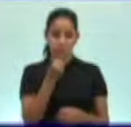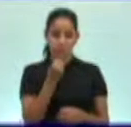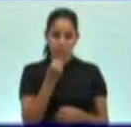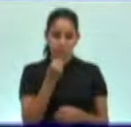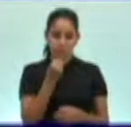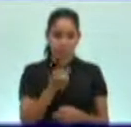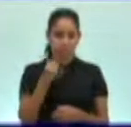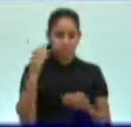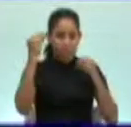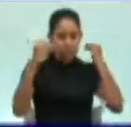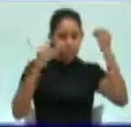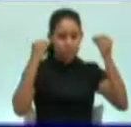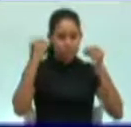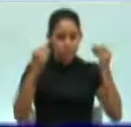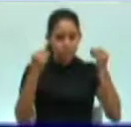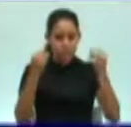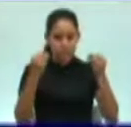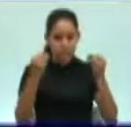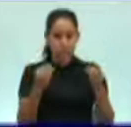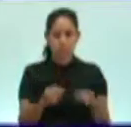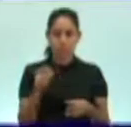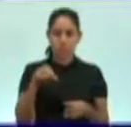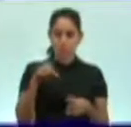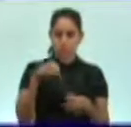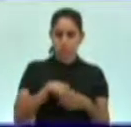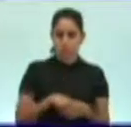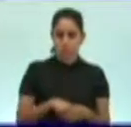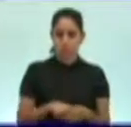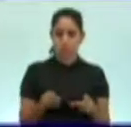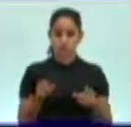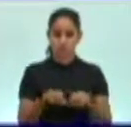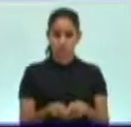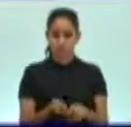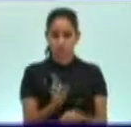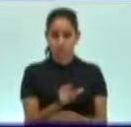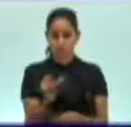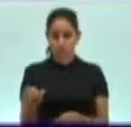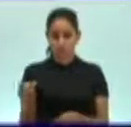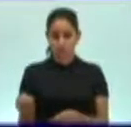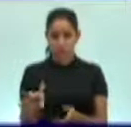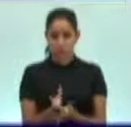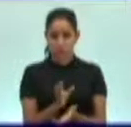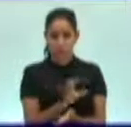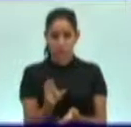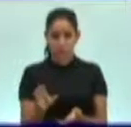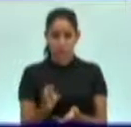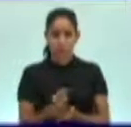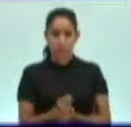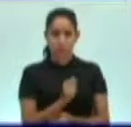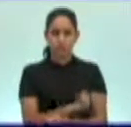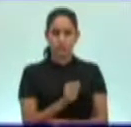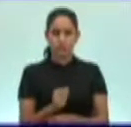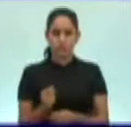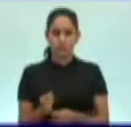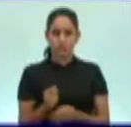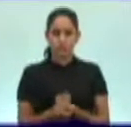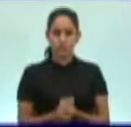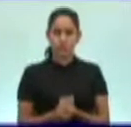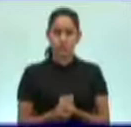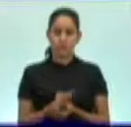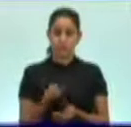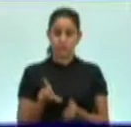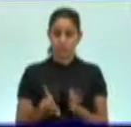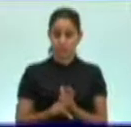horario docente para analizar la ley con los estudiantes de manera que se haga de